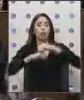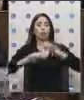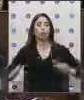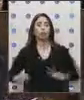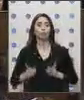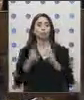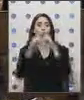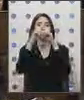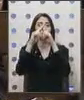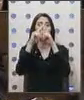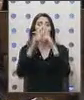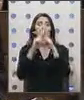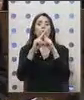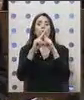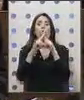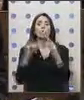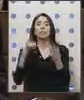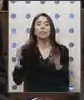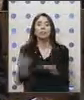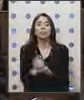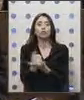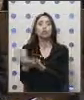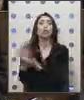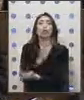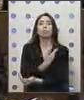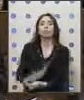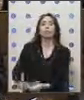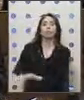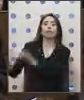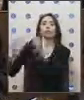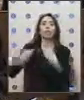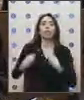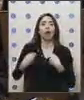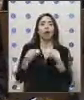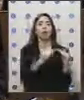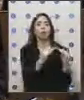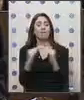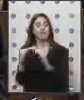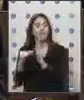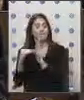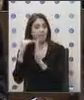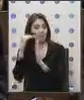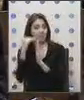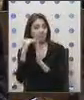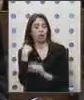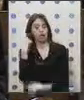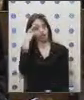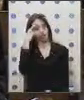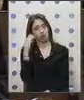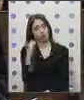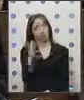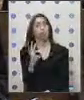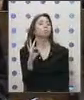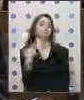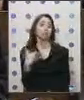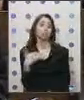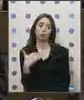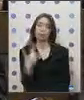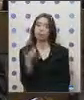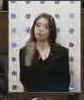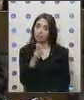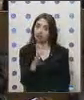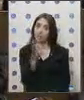veces han conseguido producto de planes sociales de vivienda. En ese sentido, creo que es importante, reitero,